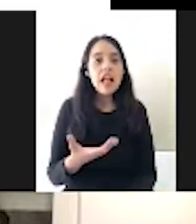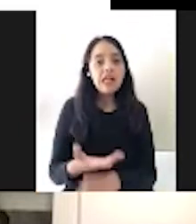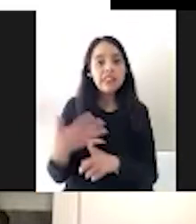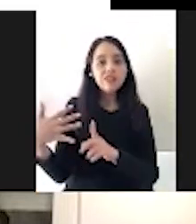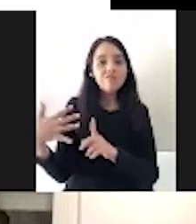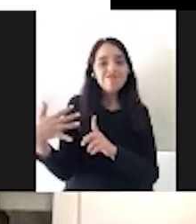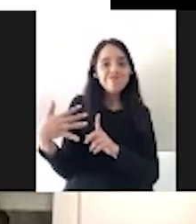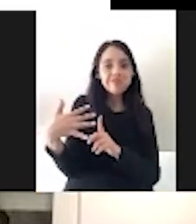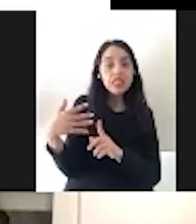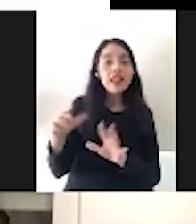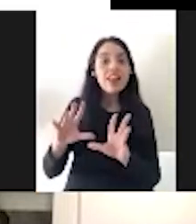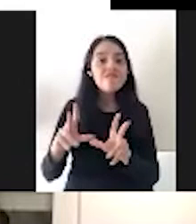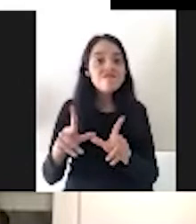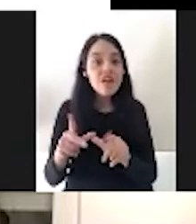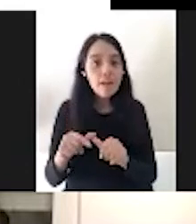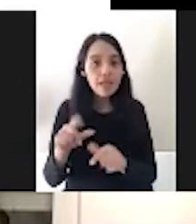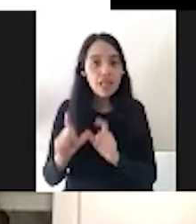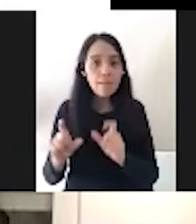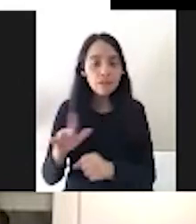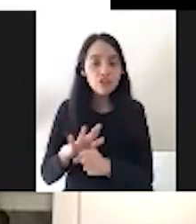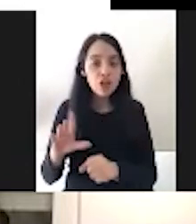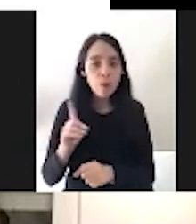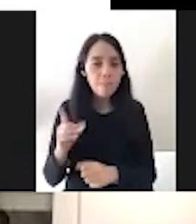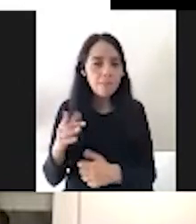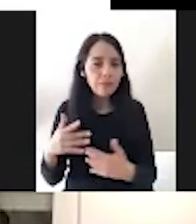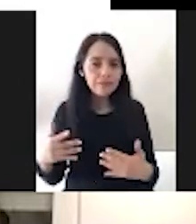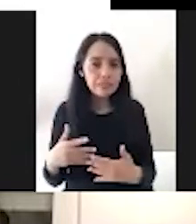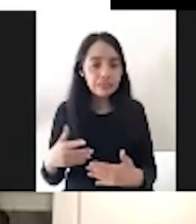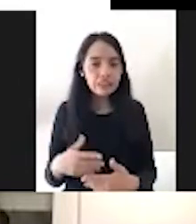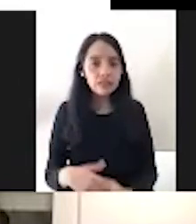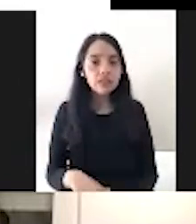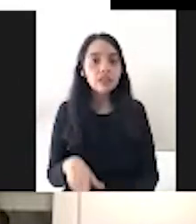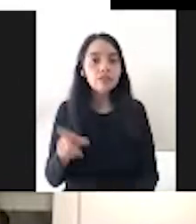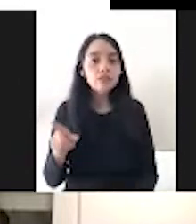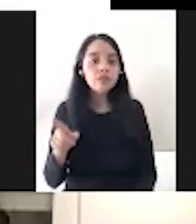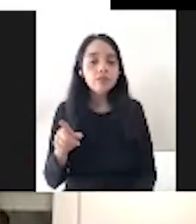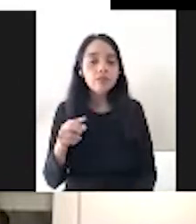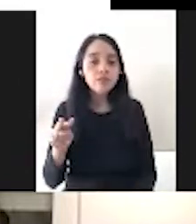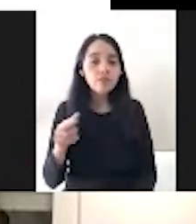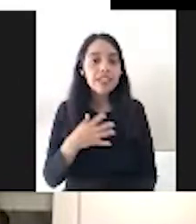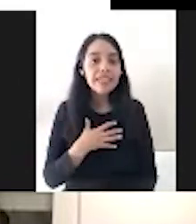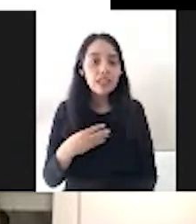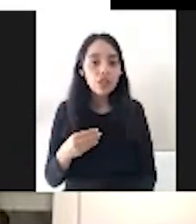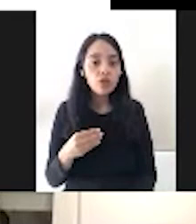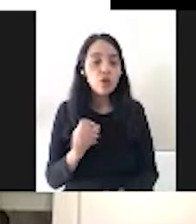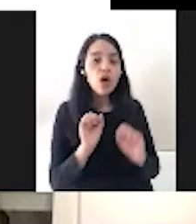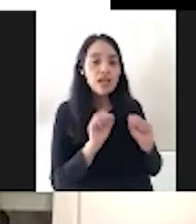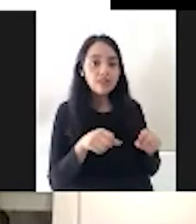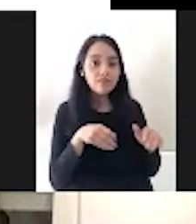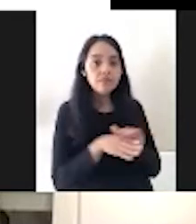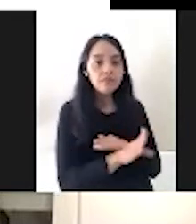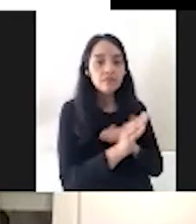con discapacidad, para que sus hijos e hijas sean aceptados en las escuelas ordinarias, como cualquier otro